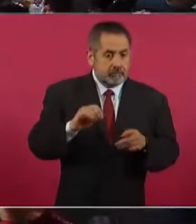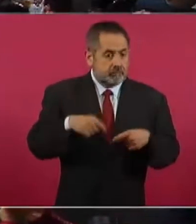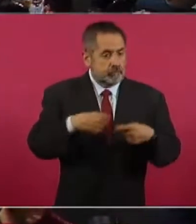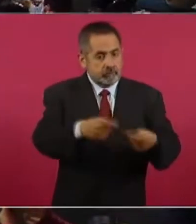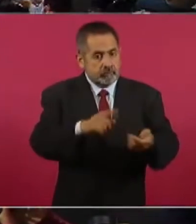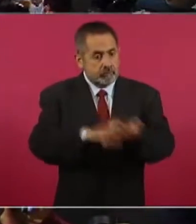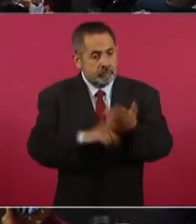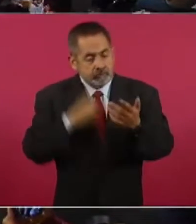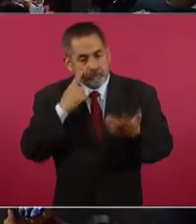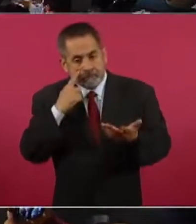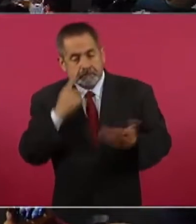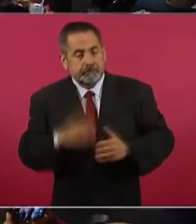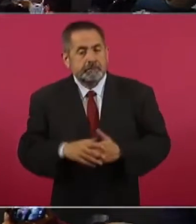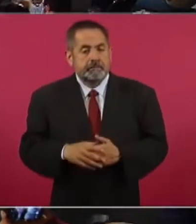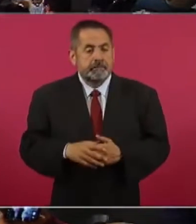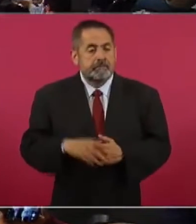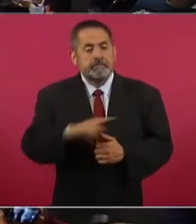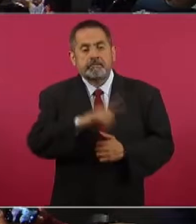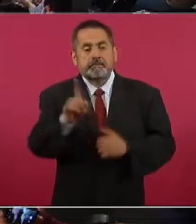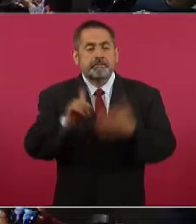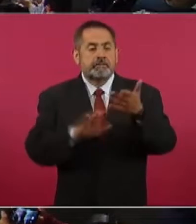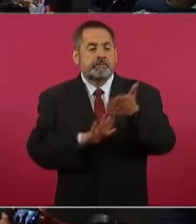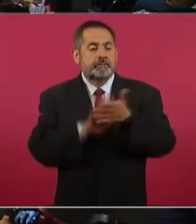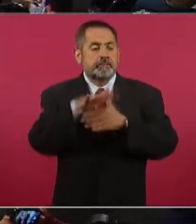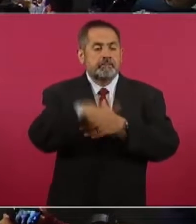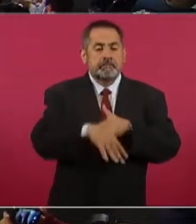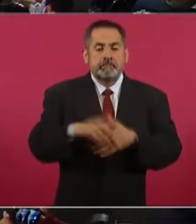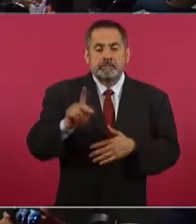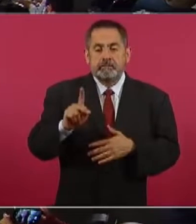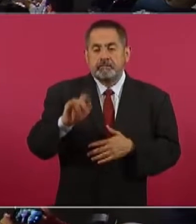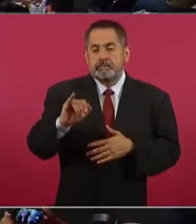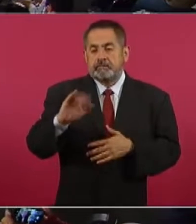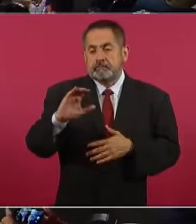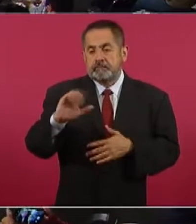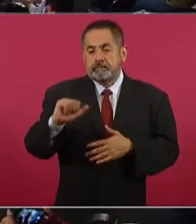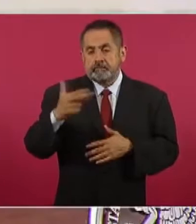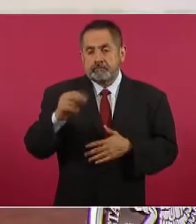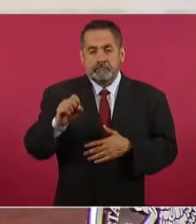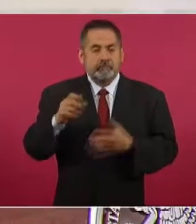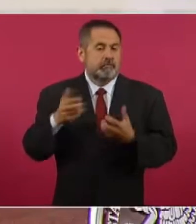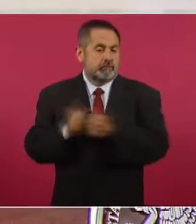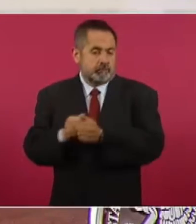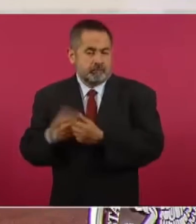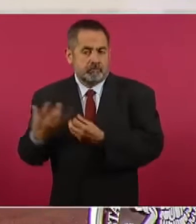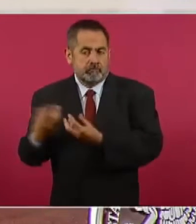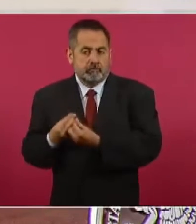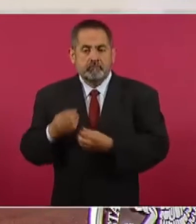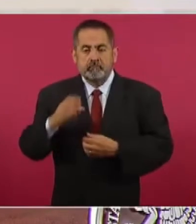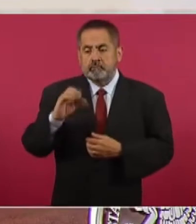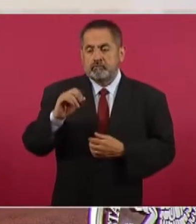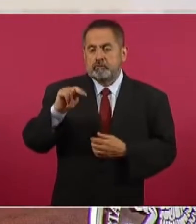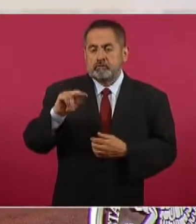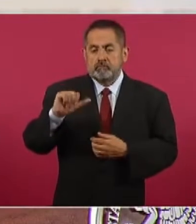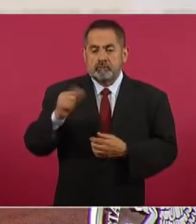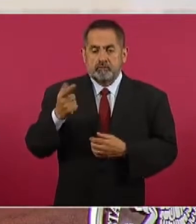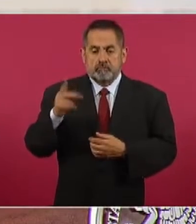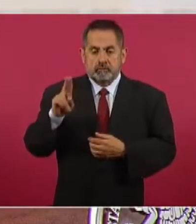estar en la presa picachos de conagua porque